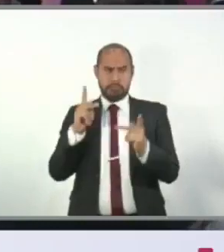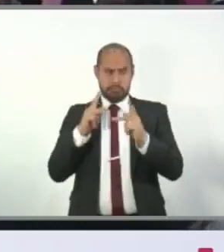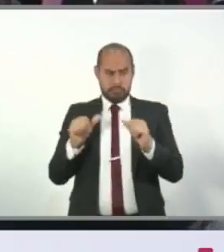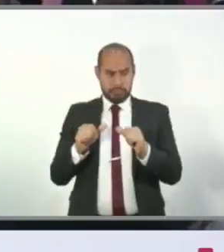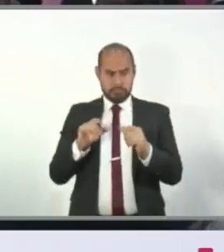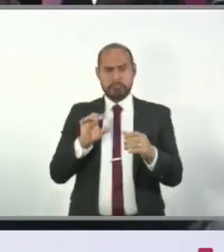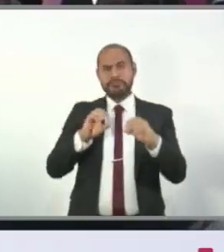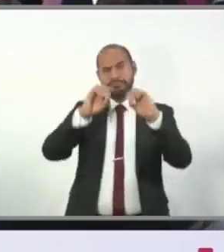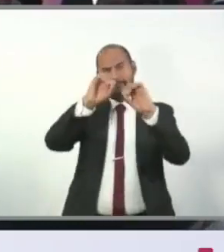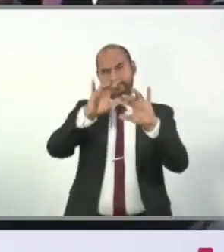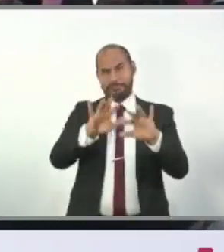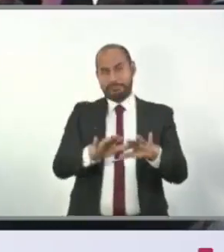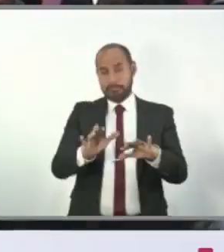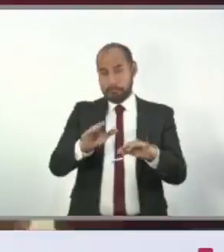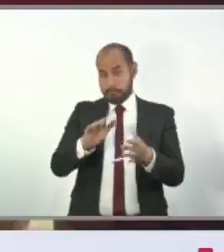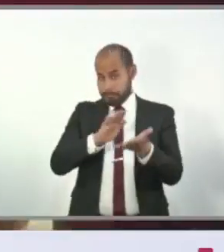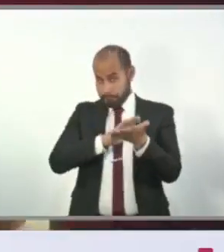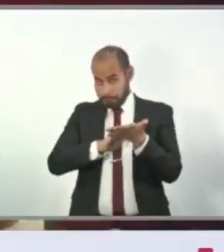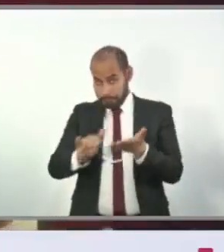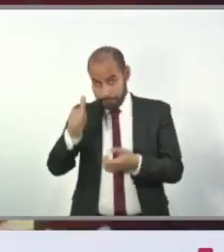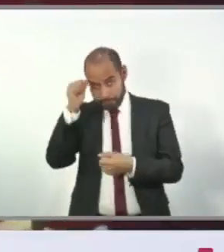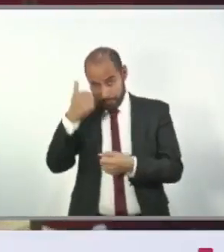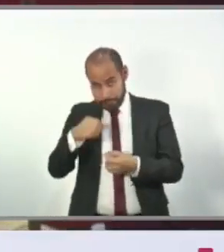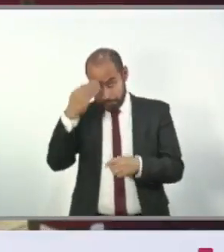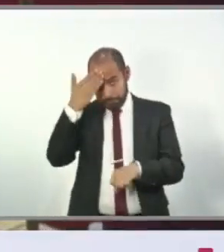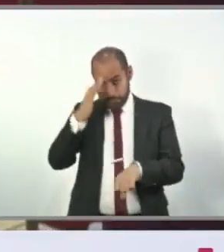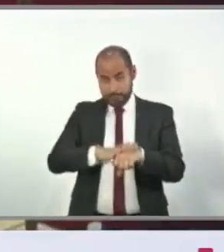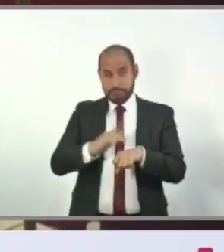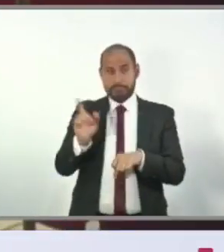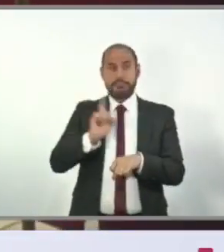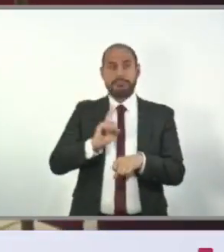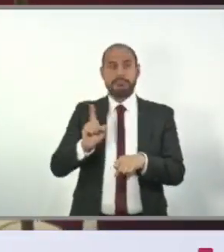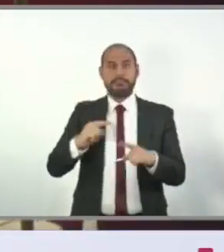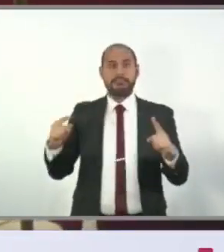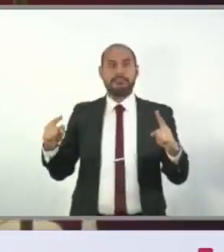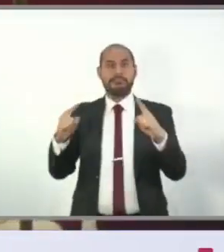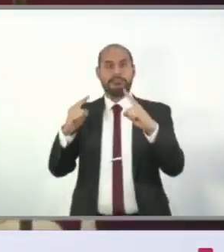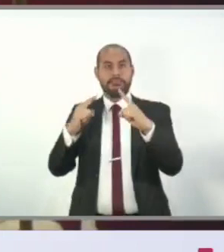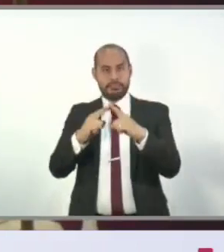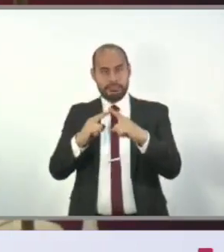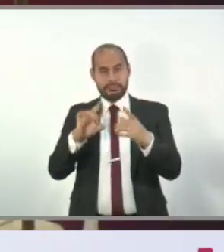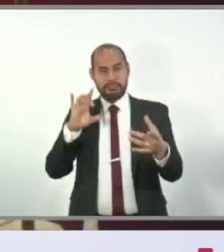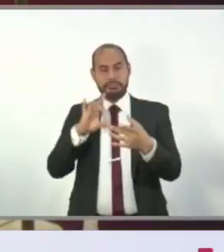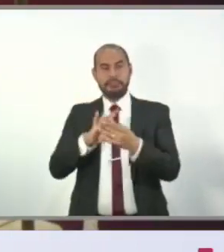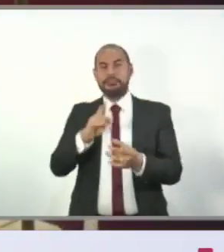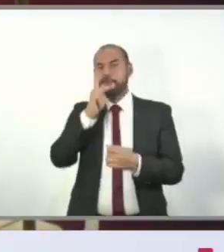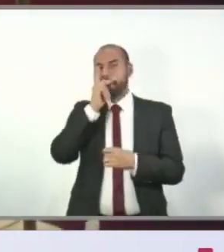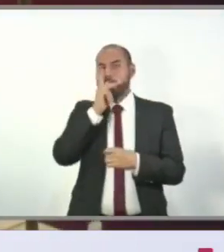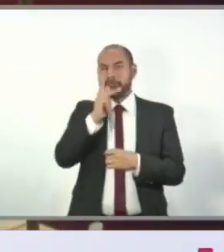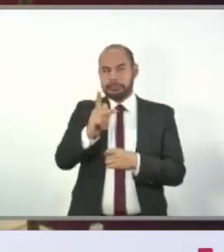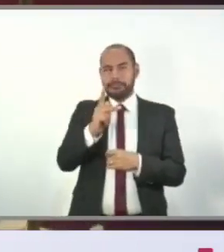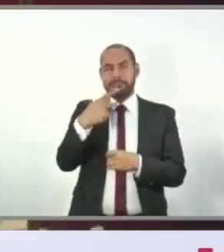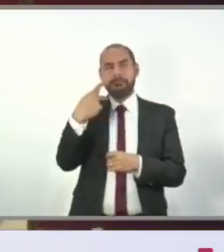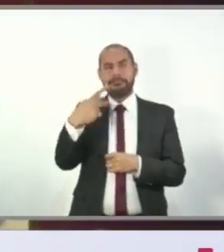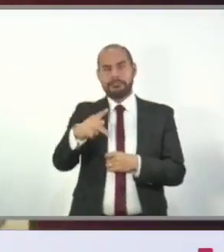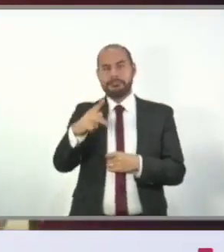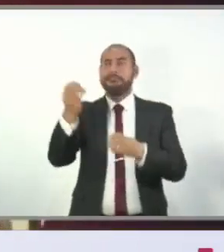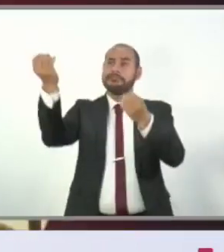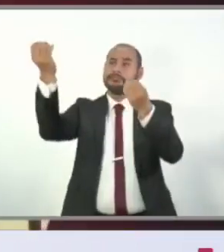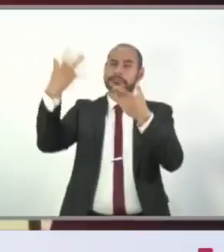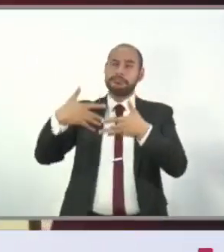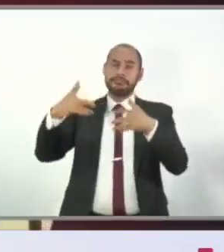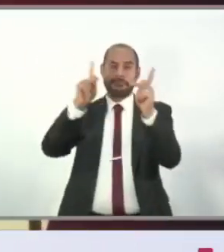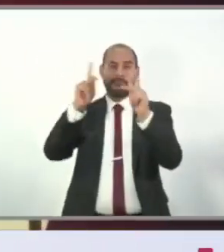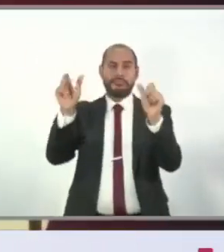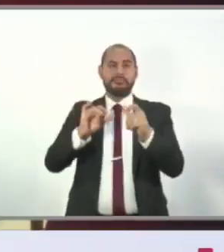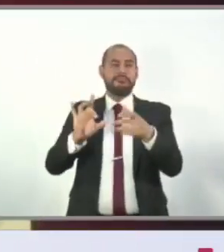en cuenta nuestros pecados, sino la fe de tu iglesia. Y conforme a tu palabra, concédenos la paz y